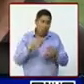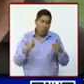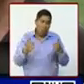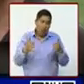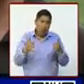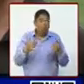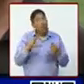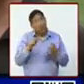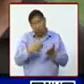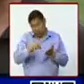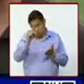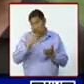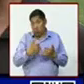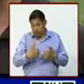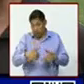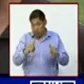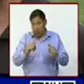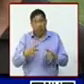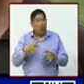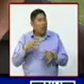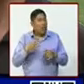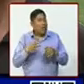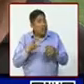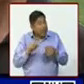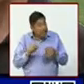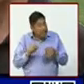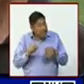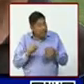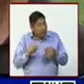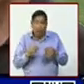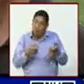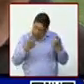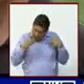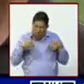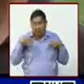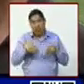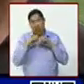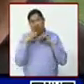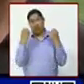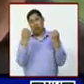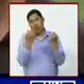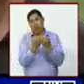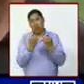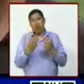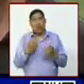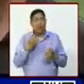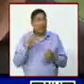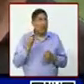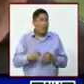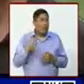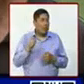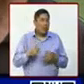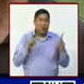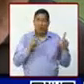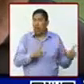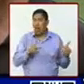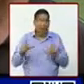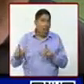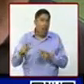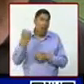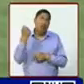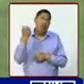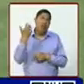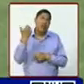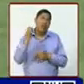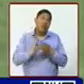está aprobado todavía, y en último caso van a tener que venir acá. Por lo tanto, el campo de juego tendría que estar listo para el 15